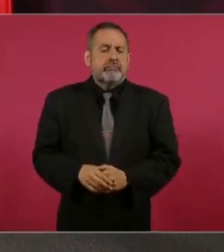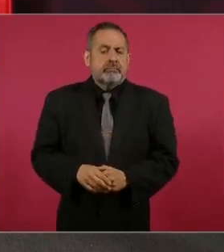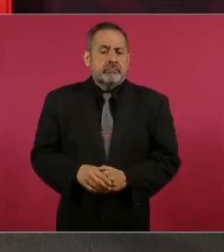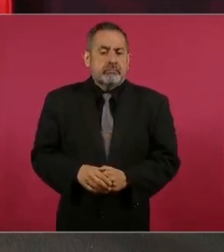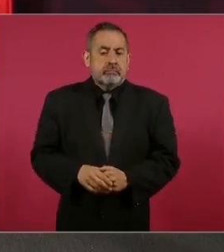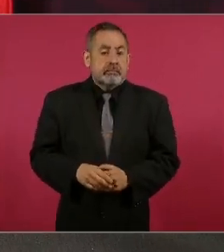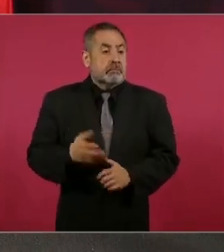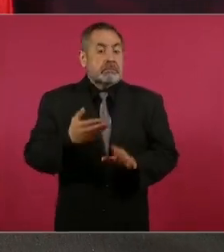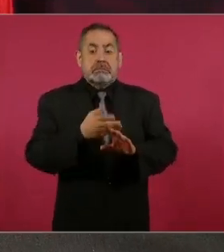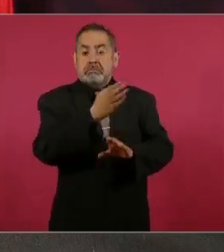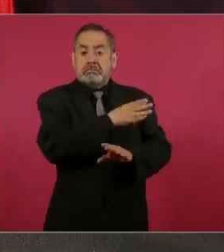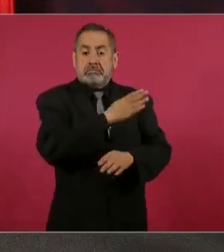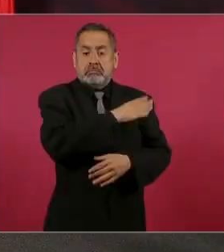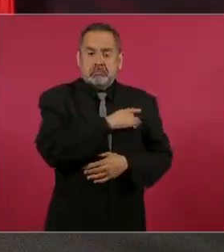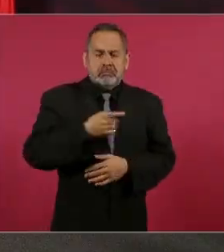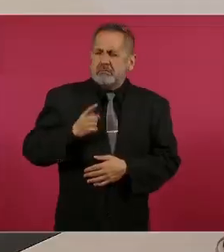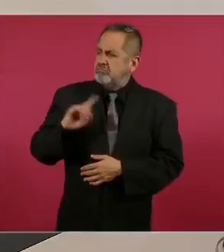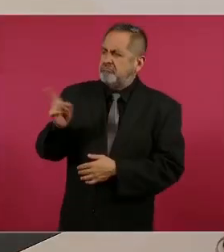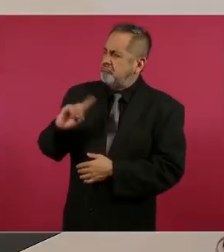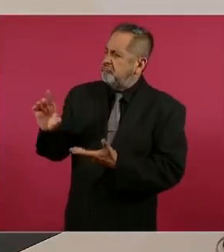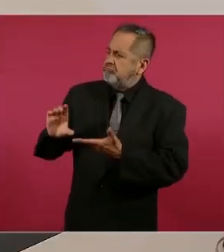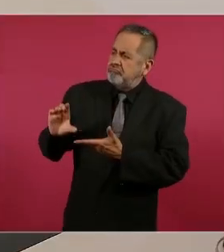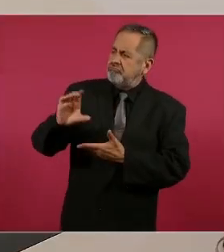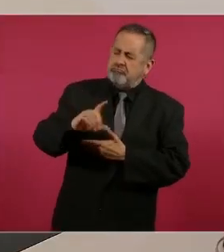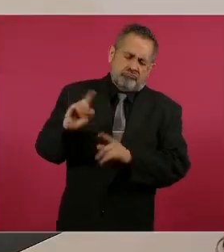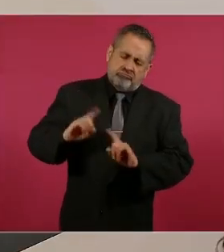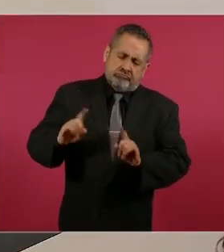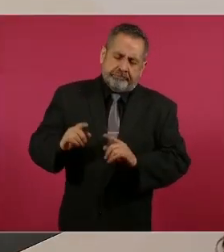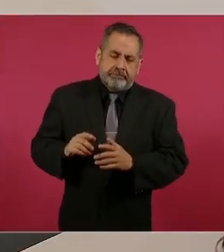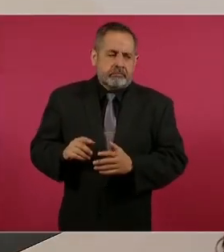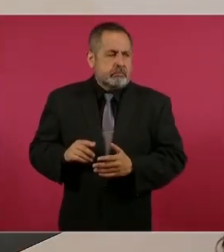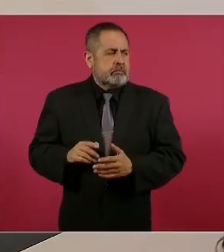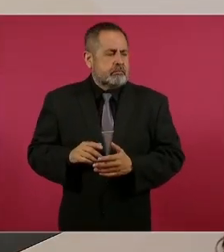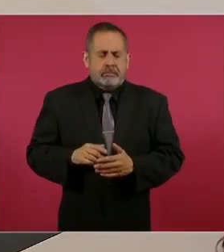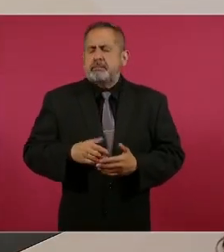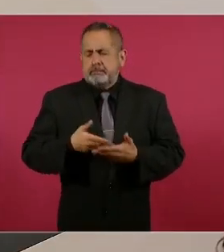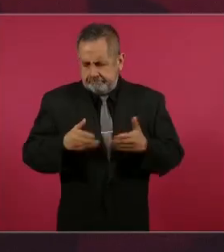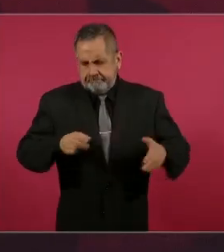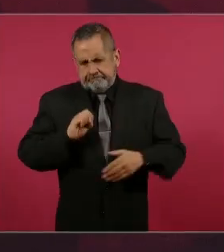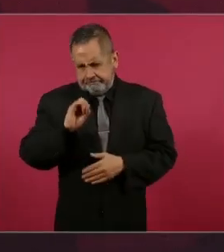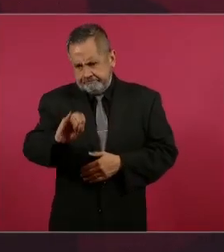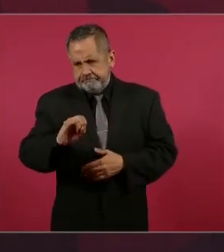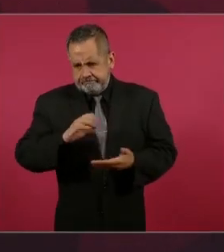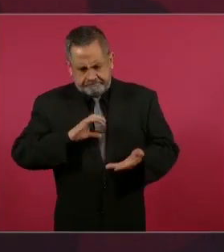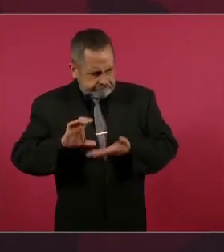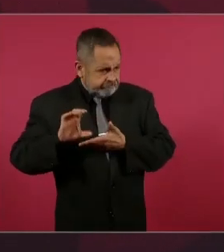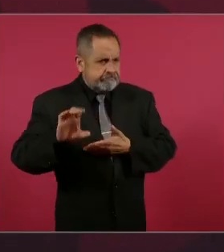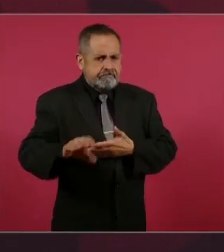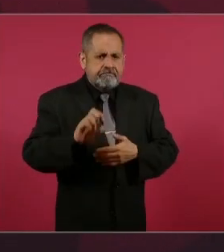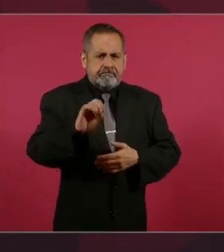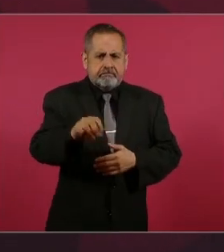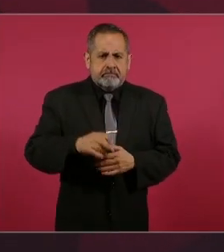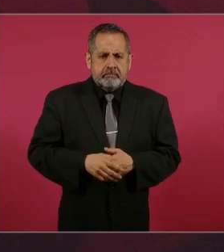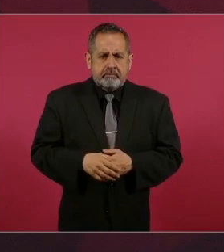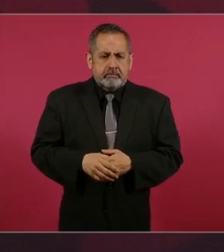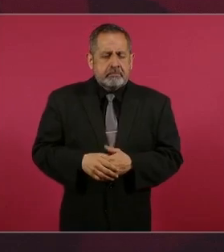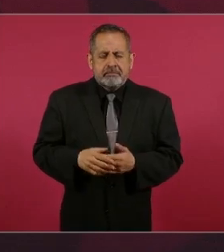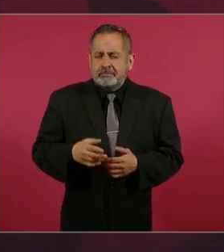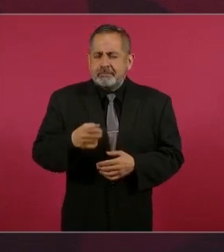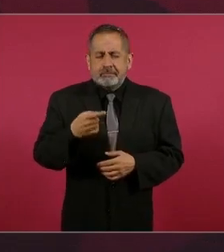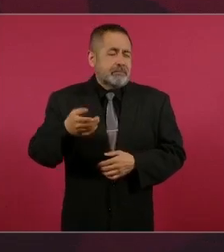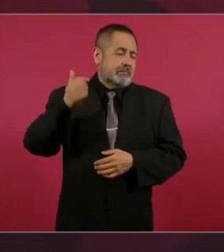Antes no se podía hablar de eso. Y de manera muy hipócrita, porque se subsidiaba a los de